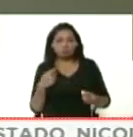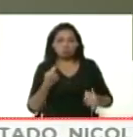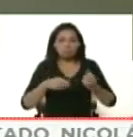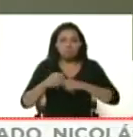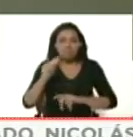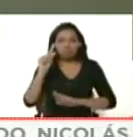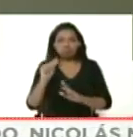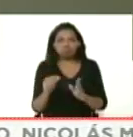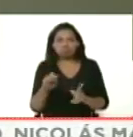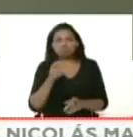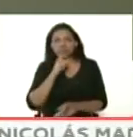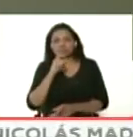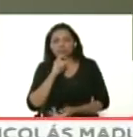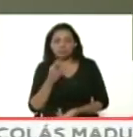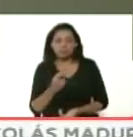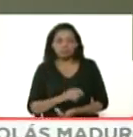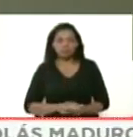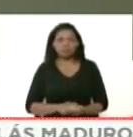nuestra producción, pues.